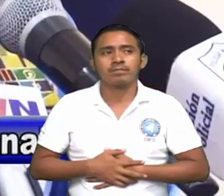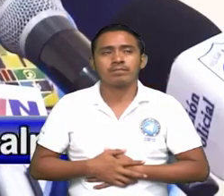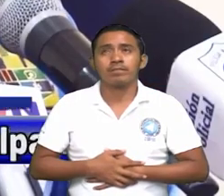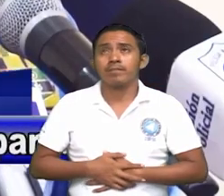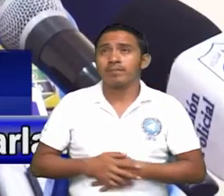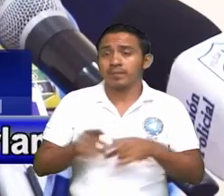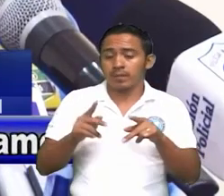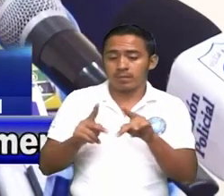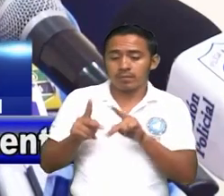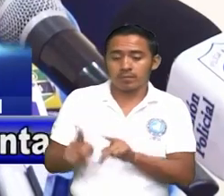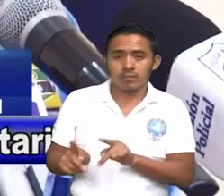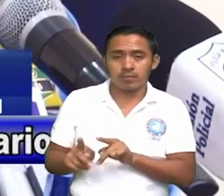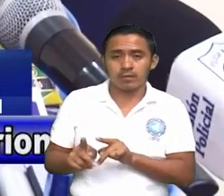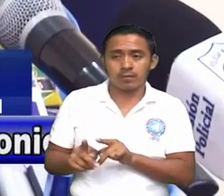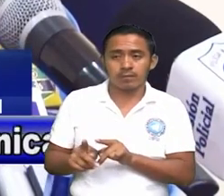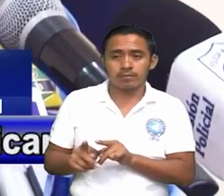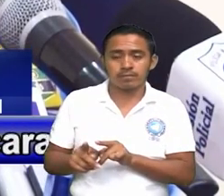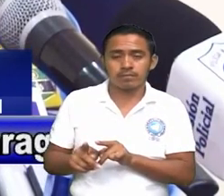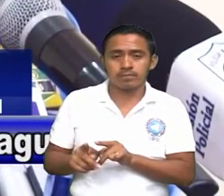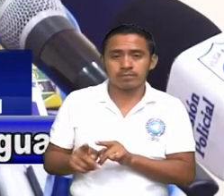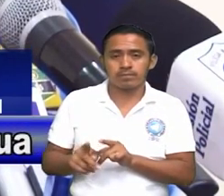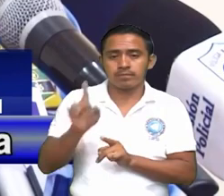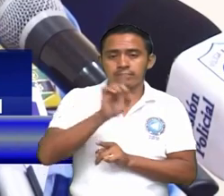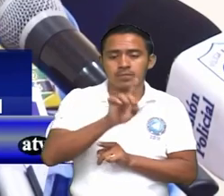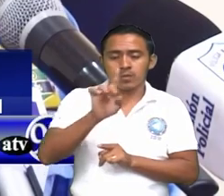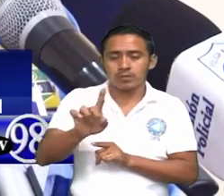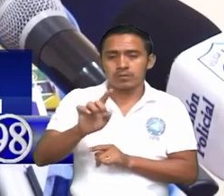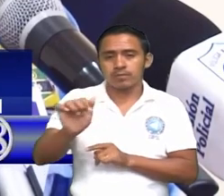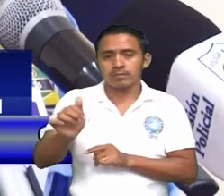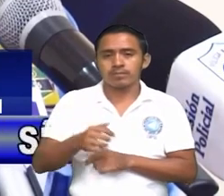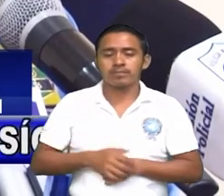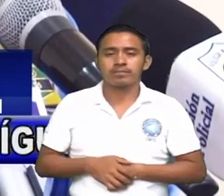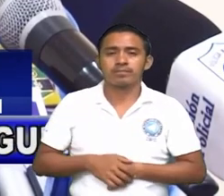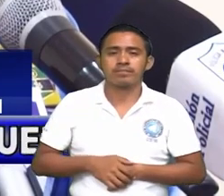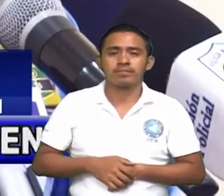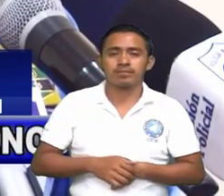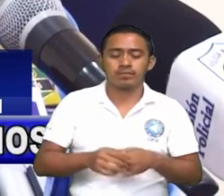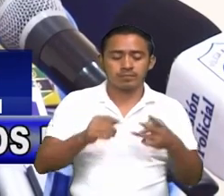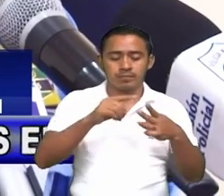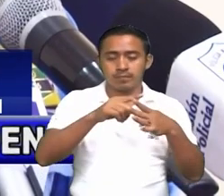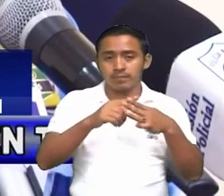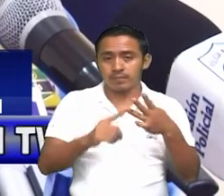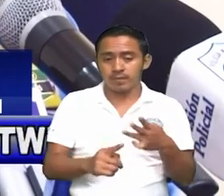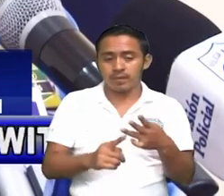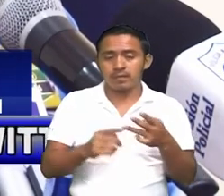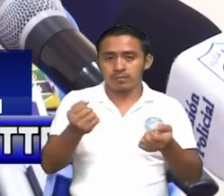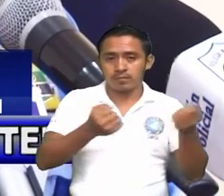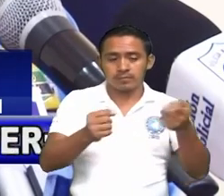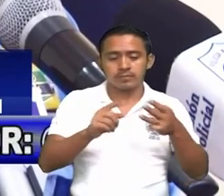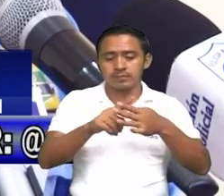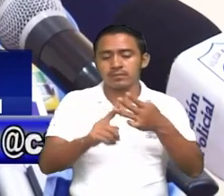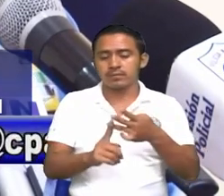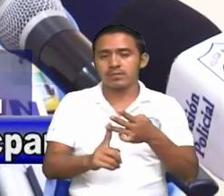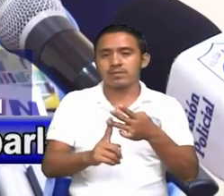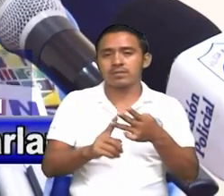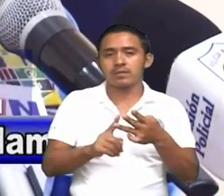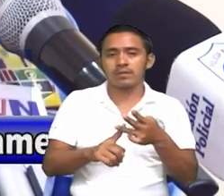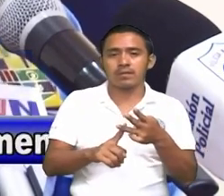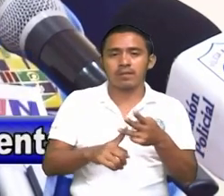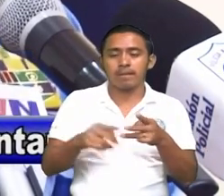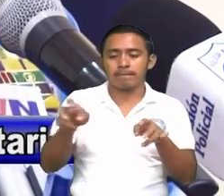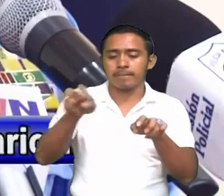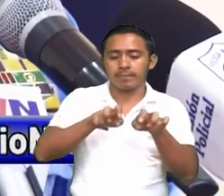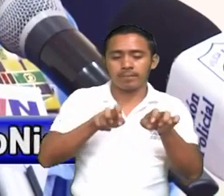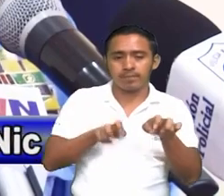Las víctimas, 11 conductores, 3 peatones y un pasajero.